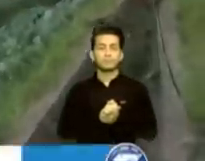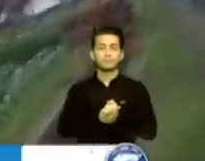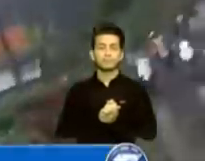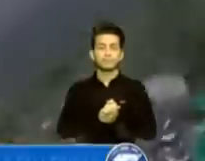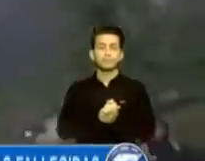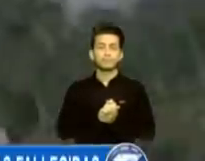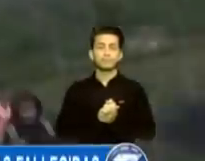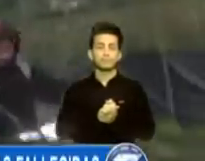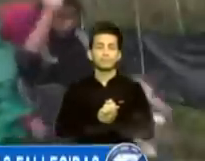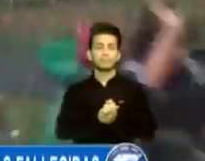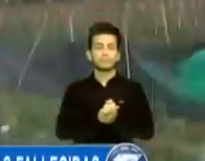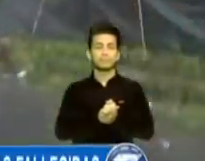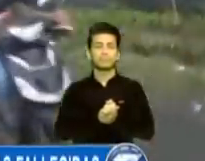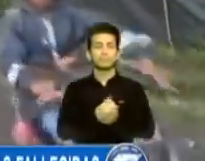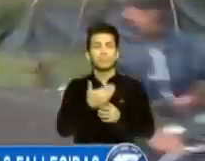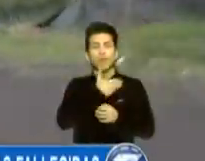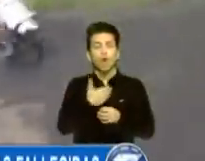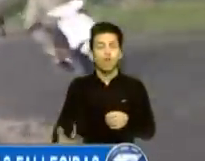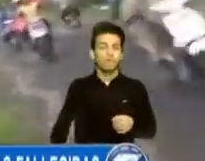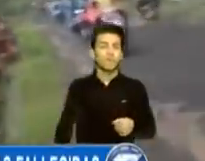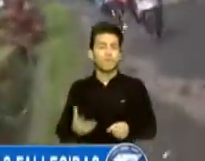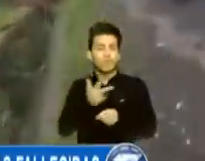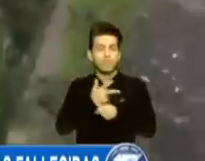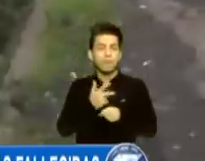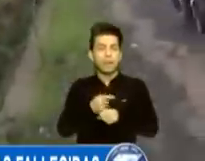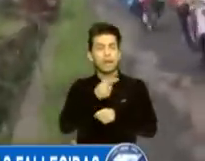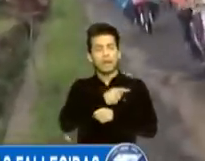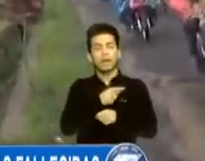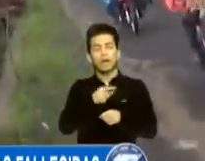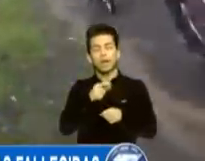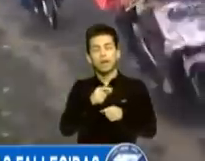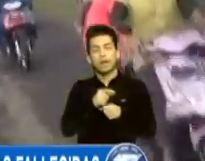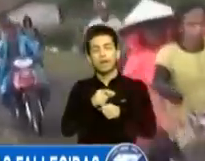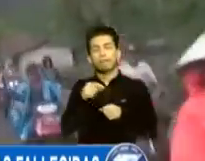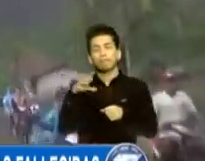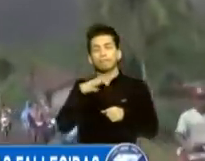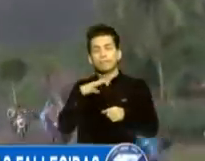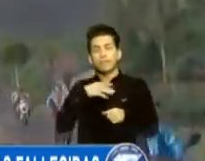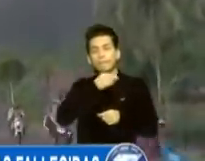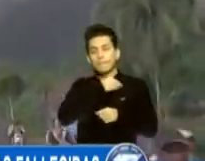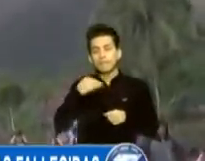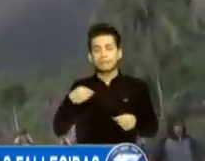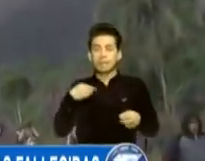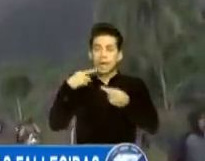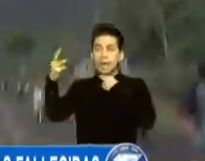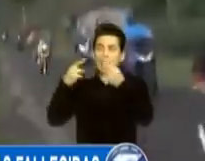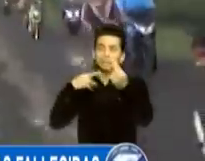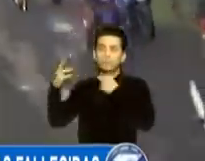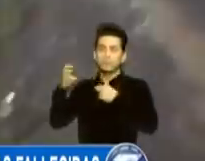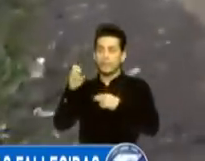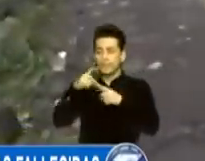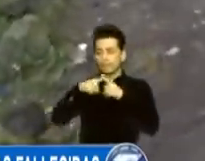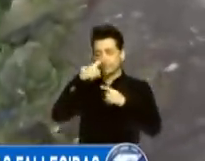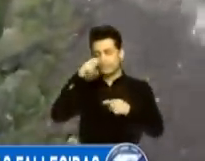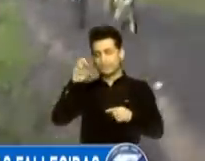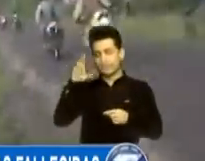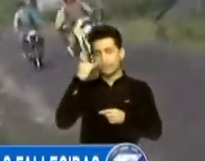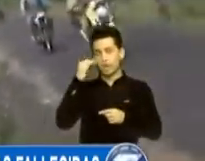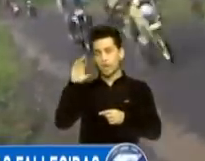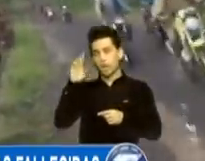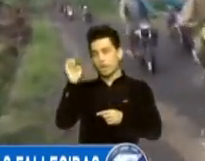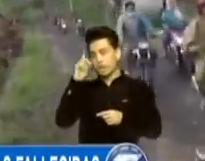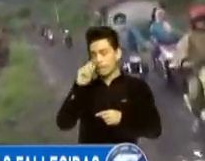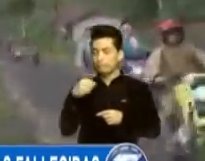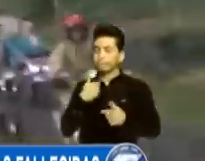El gobierno de Guatemala, a través del Ministerio de Relaciones Exteriores, hizo llegar su solidaridad al pueblo y gobierno de la República